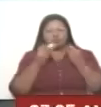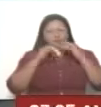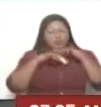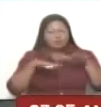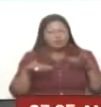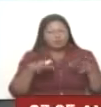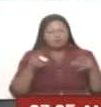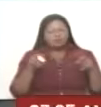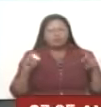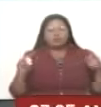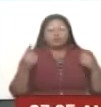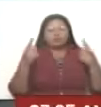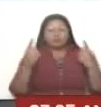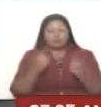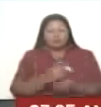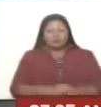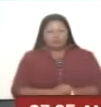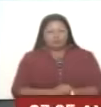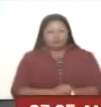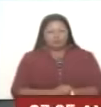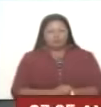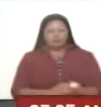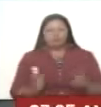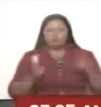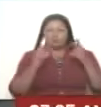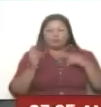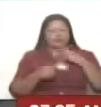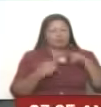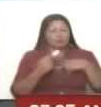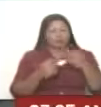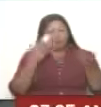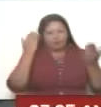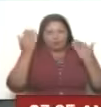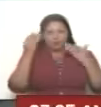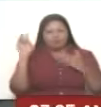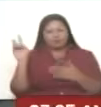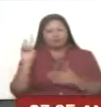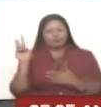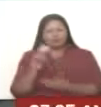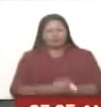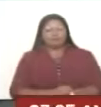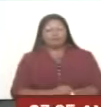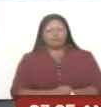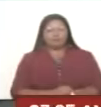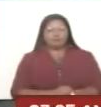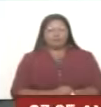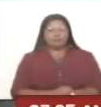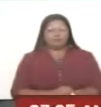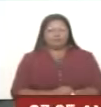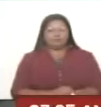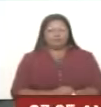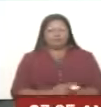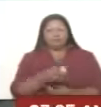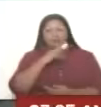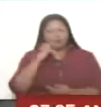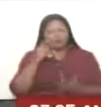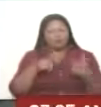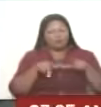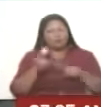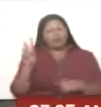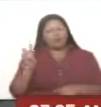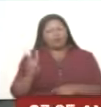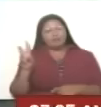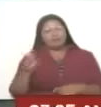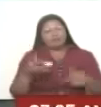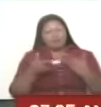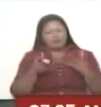muchos éxitos, victorias revolucionarias para nuestro pueblo. ¡Hola, hola, Venezuela! ¡Sabroso! ¡Sabroso! Directamente de la parroquia El Valle para sí.